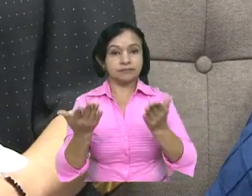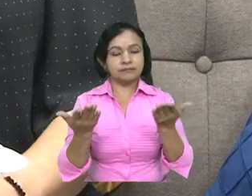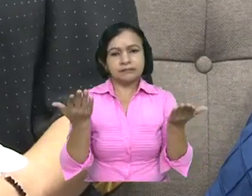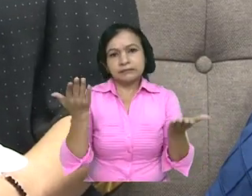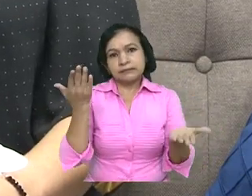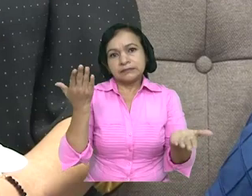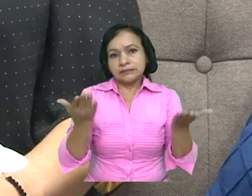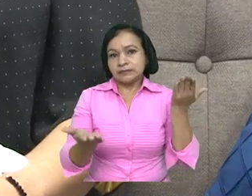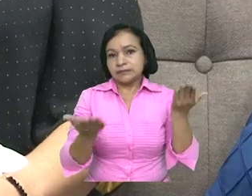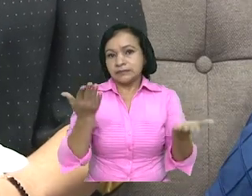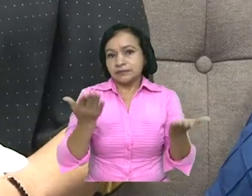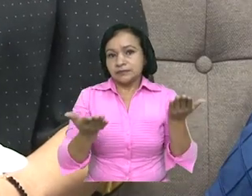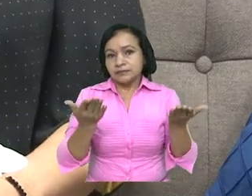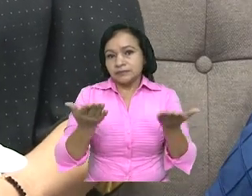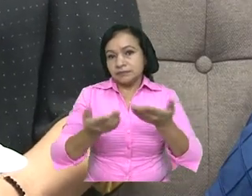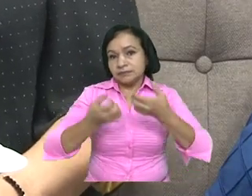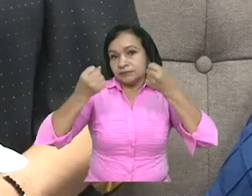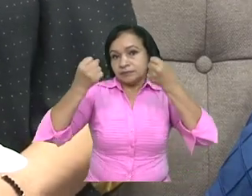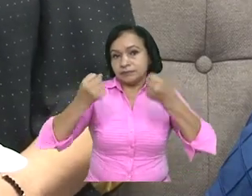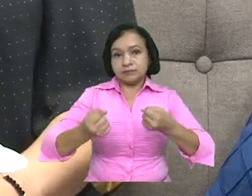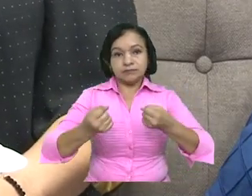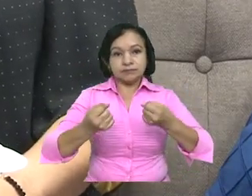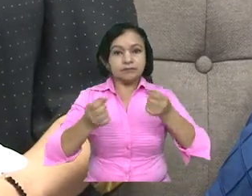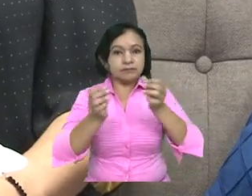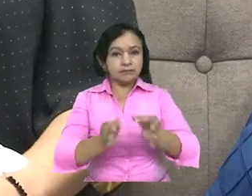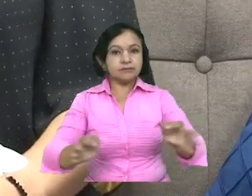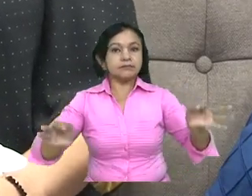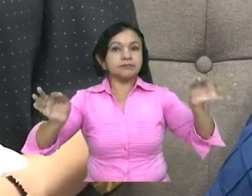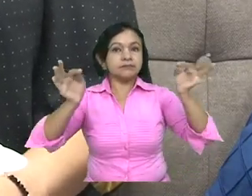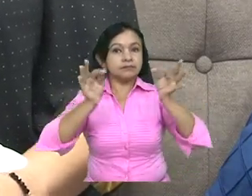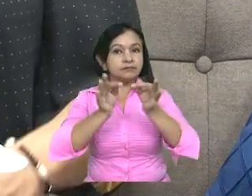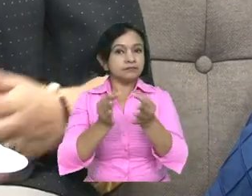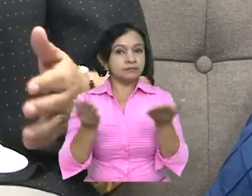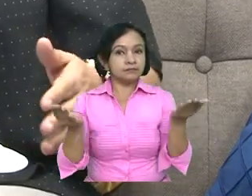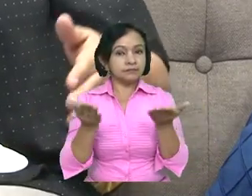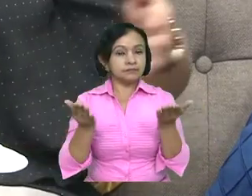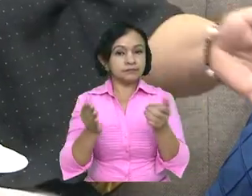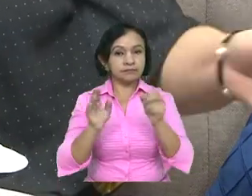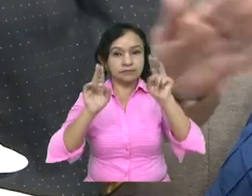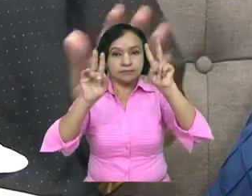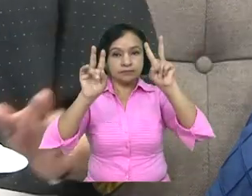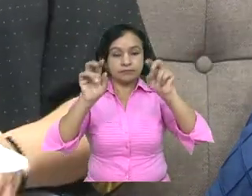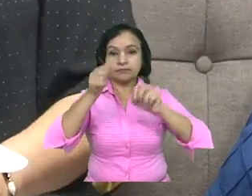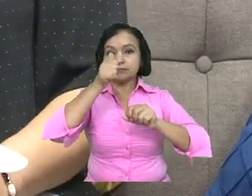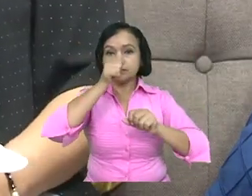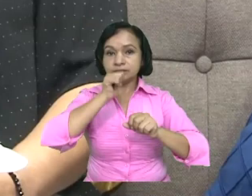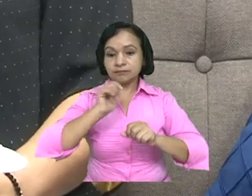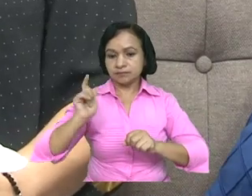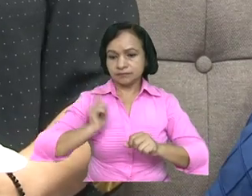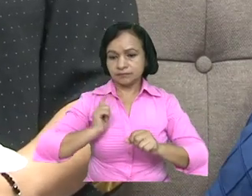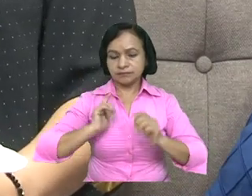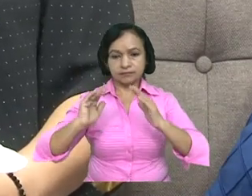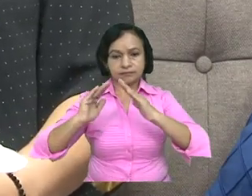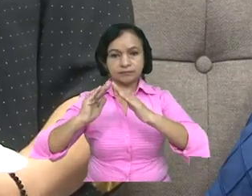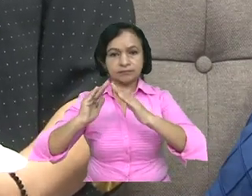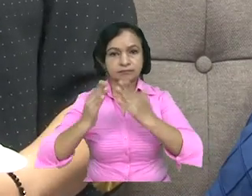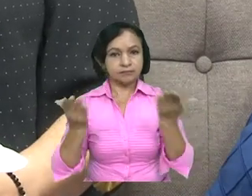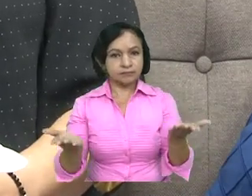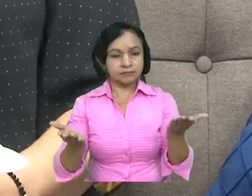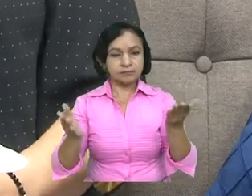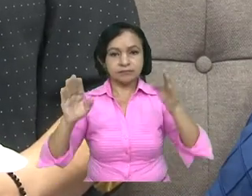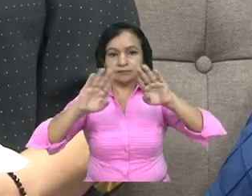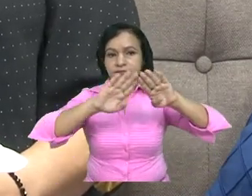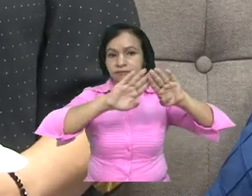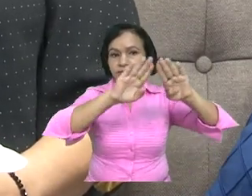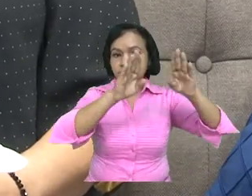mejor para un hombre no es tan necesario el tema del agua porque ya la tiene en la casa. Pero la